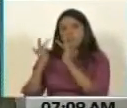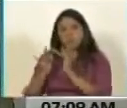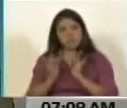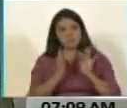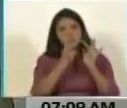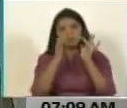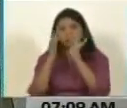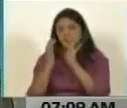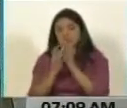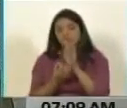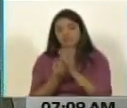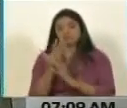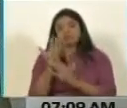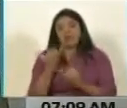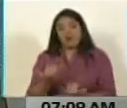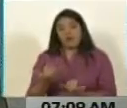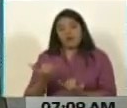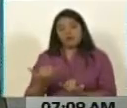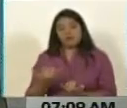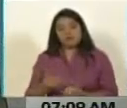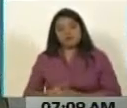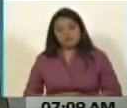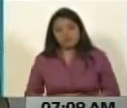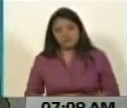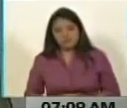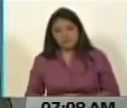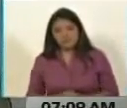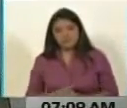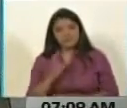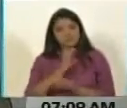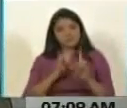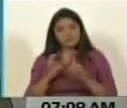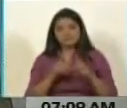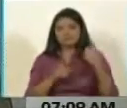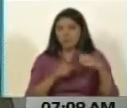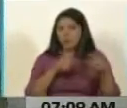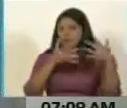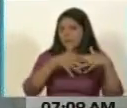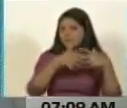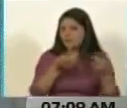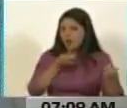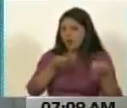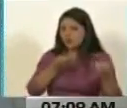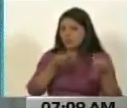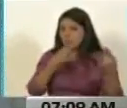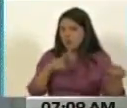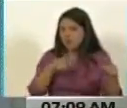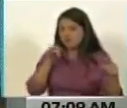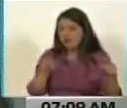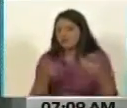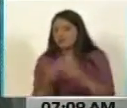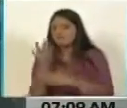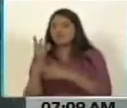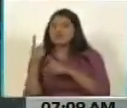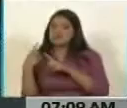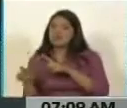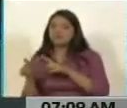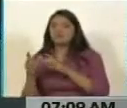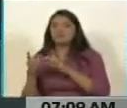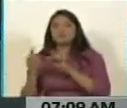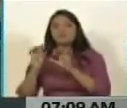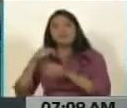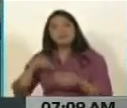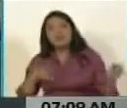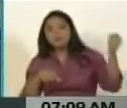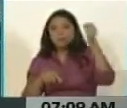a las márgenes de los oligopolios culturales que pretenden poner una sola estética musical, imponer